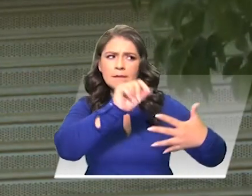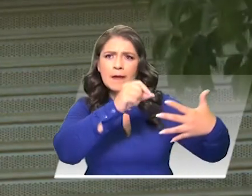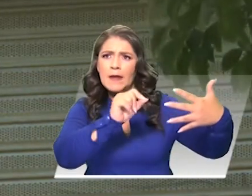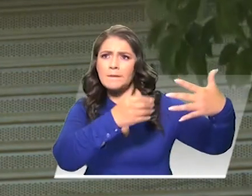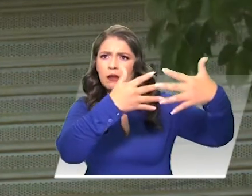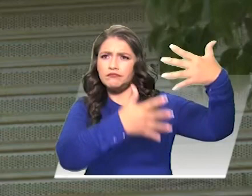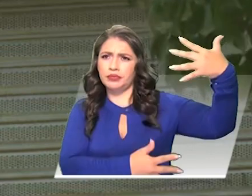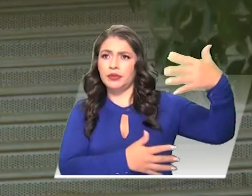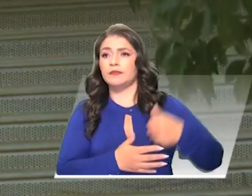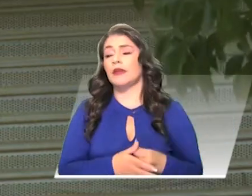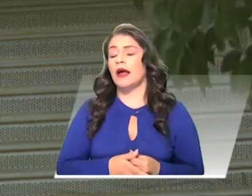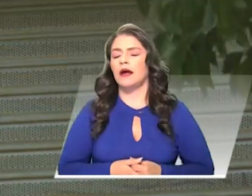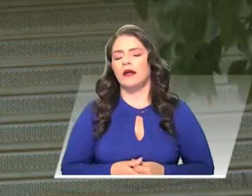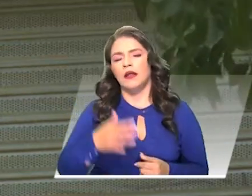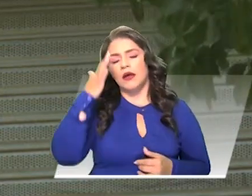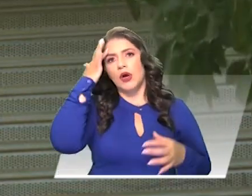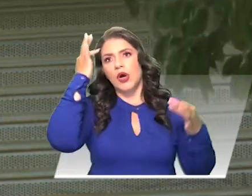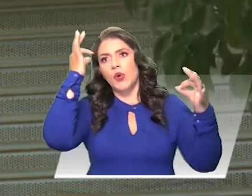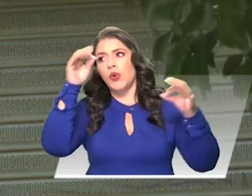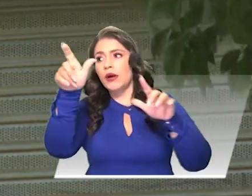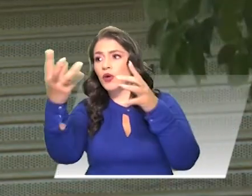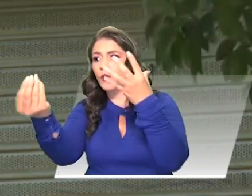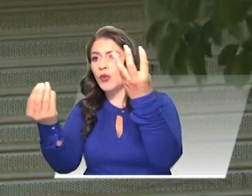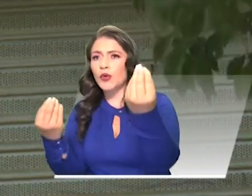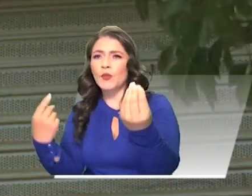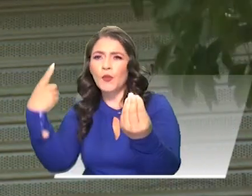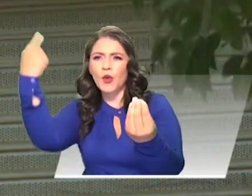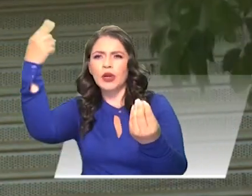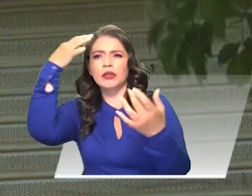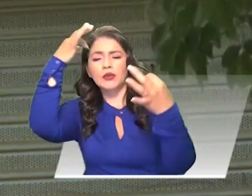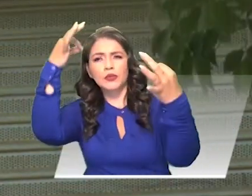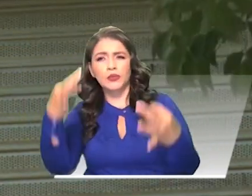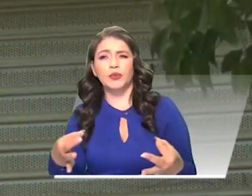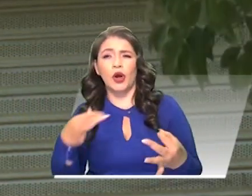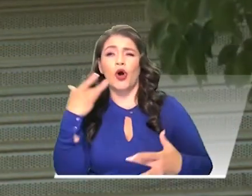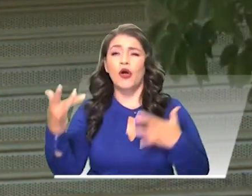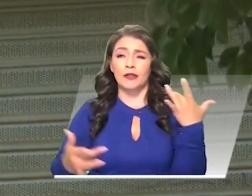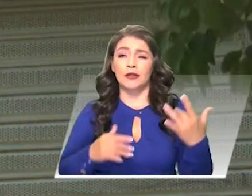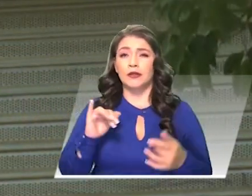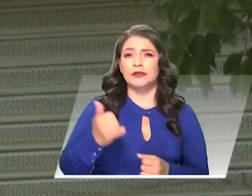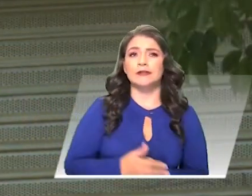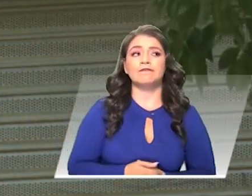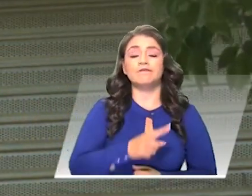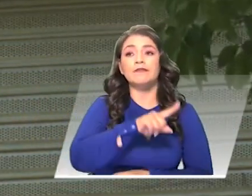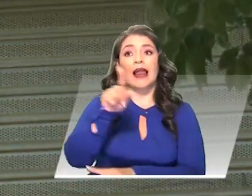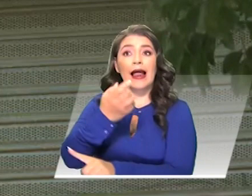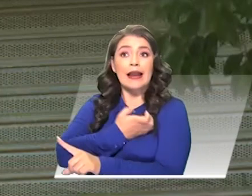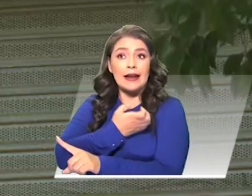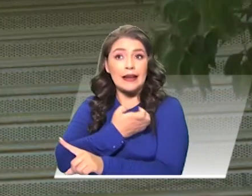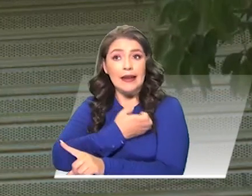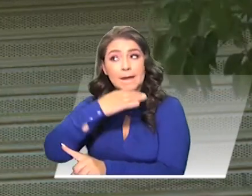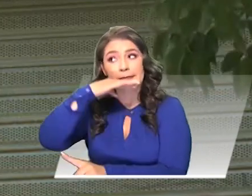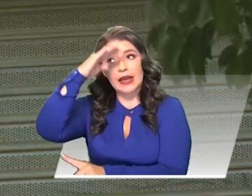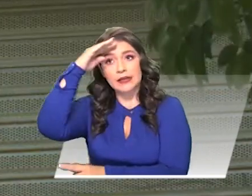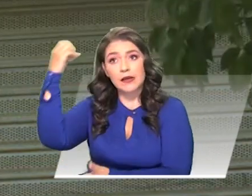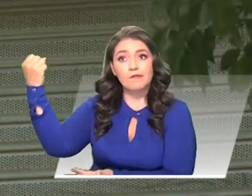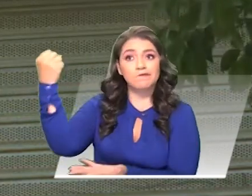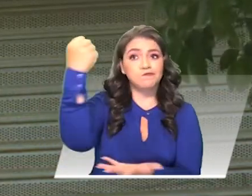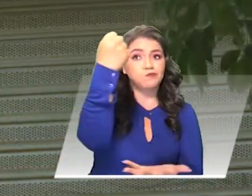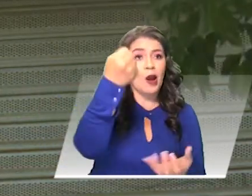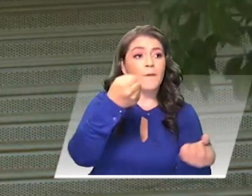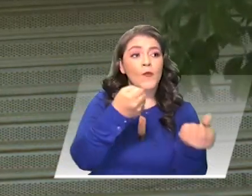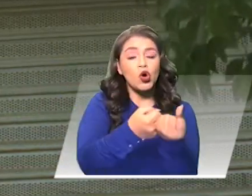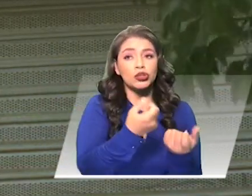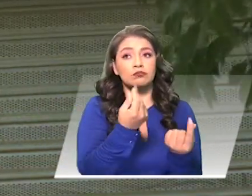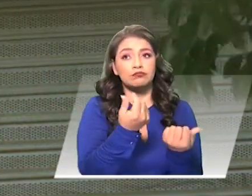Antioquia celebraron la decisión de la Supersalud sobre Sabia. Ahora invitaron a los socios, en especial a la Alcaldía de Medellín, a capitalizar la entidad